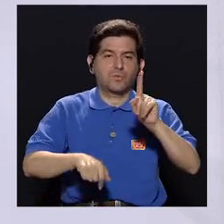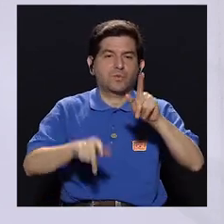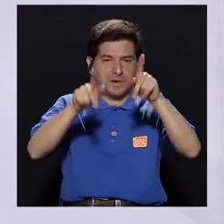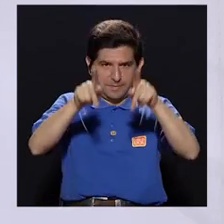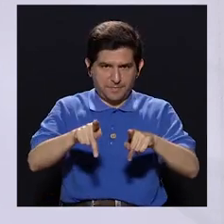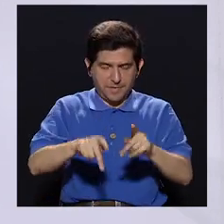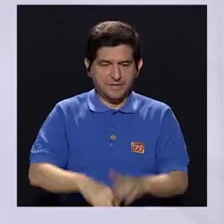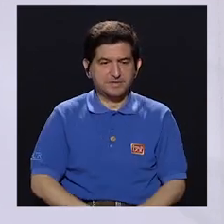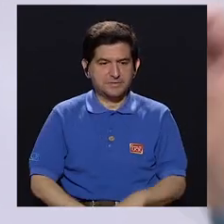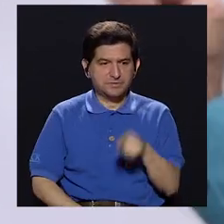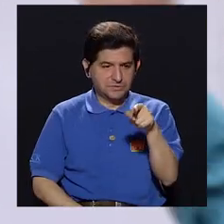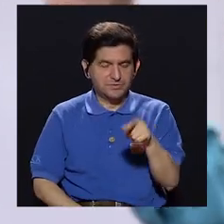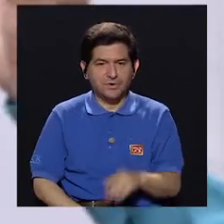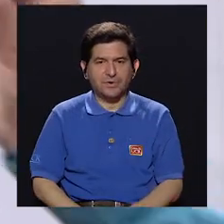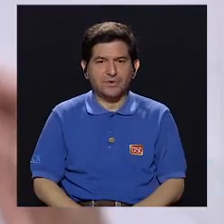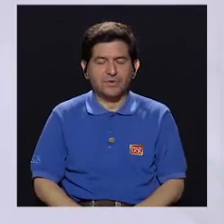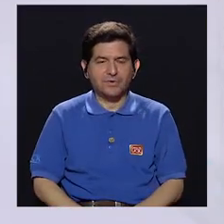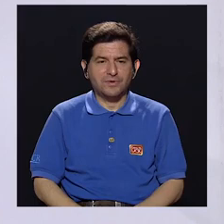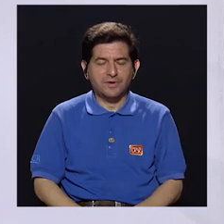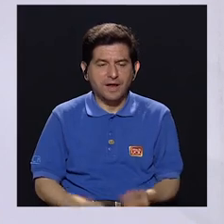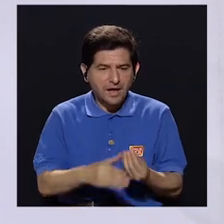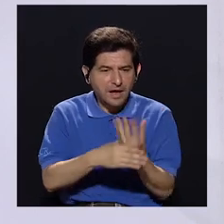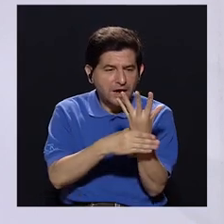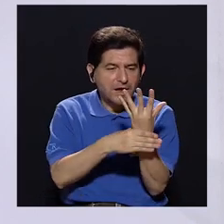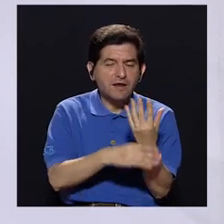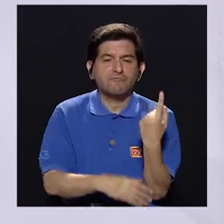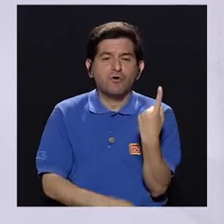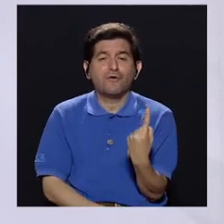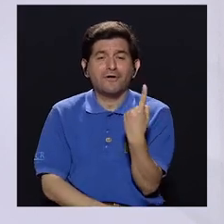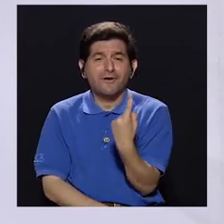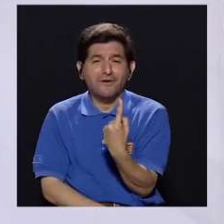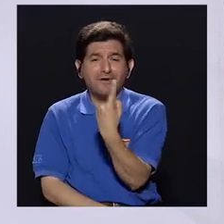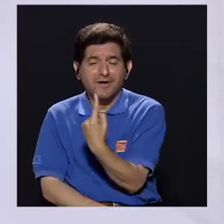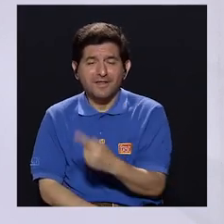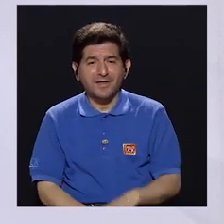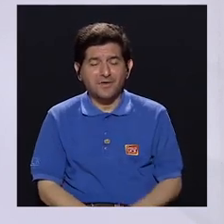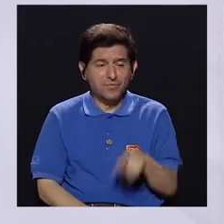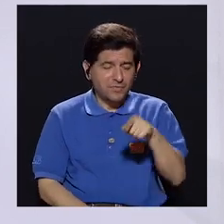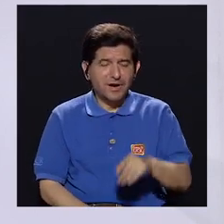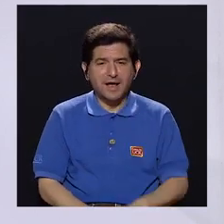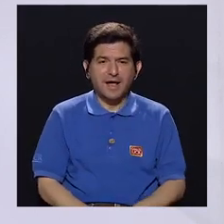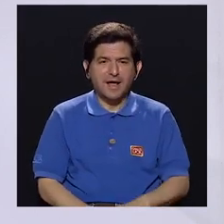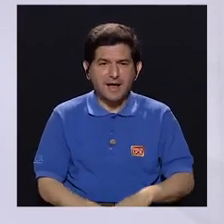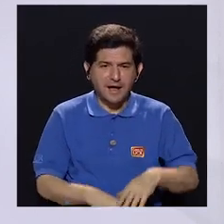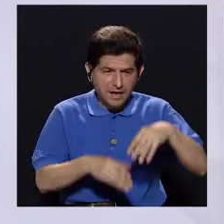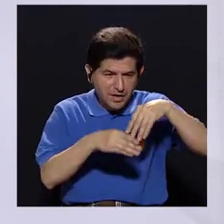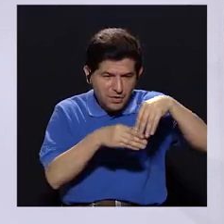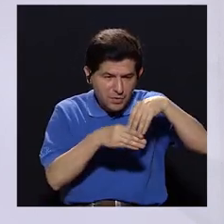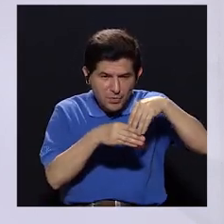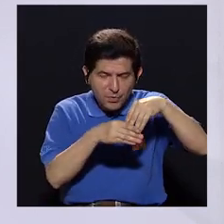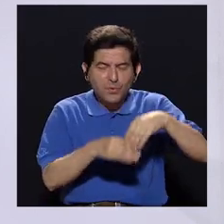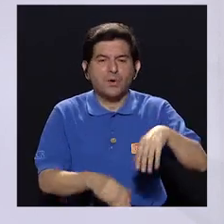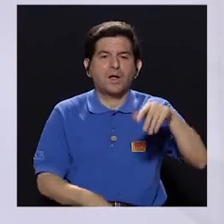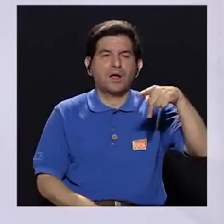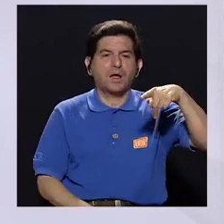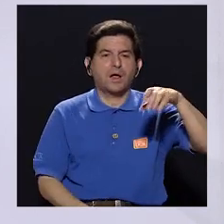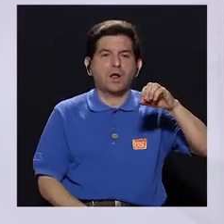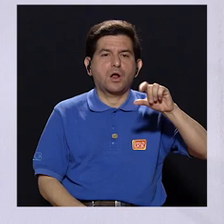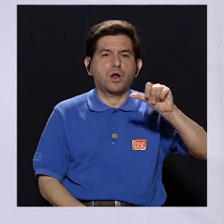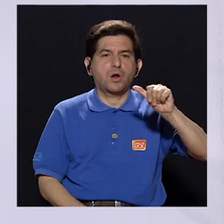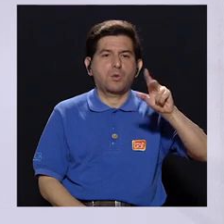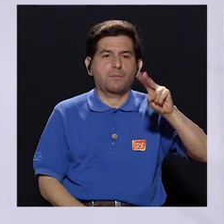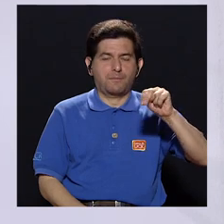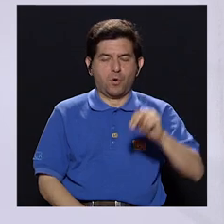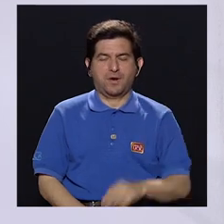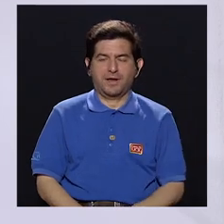alguien que va C flor cada flor y remueve el polen y lo mete otra vez en